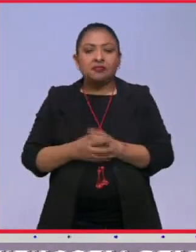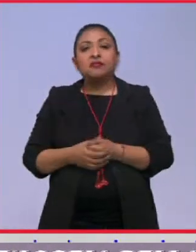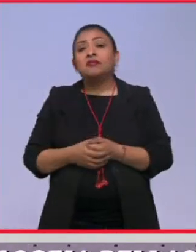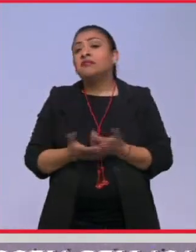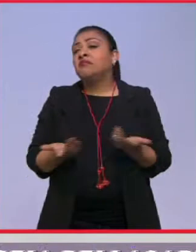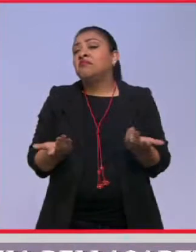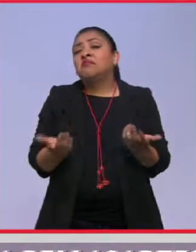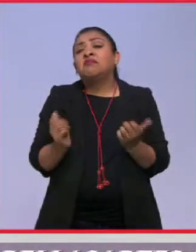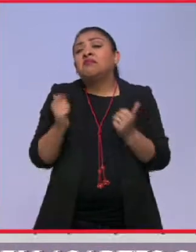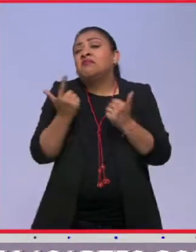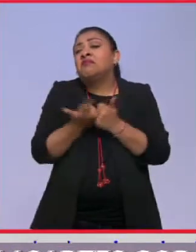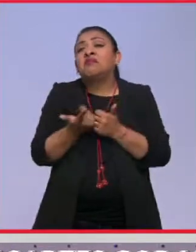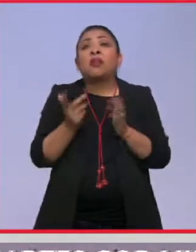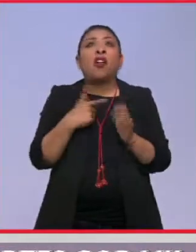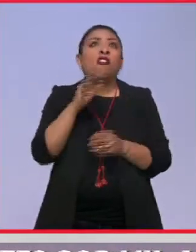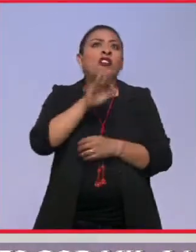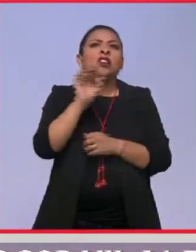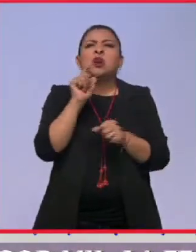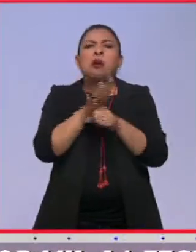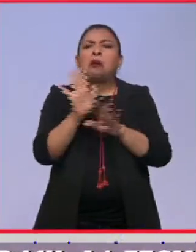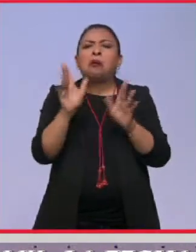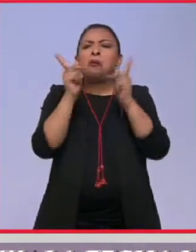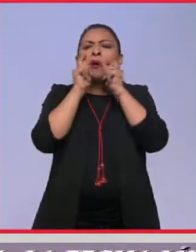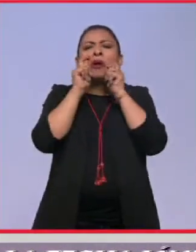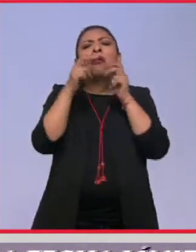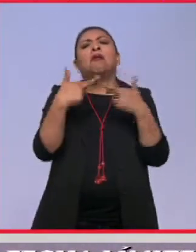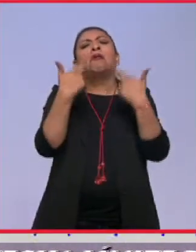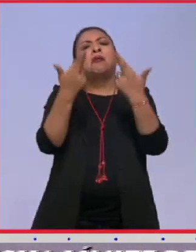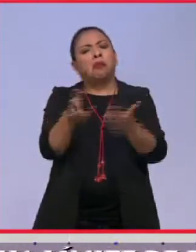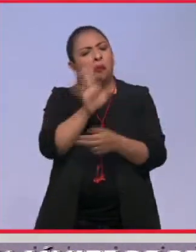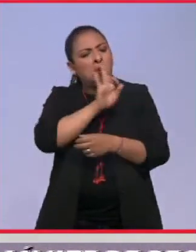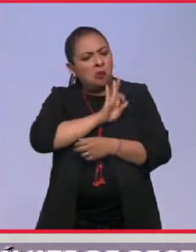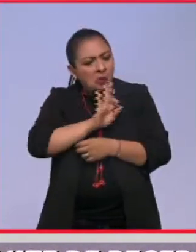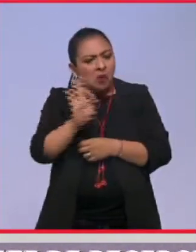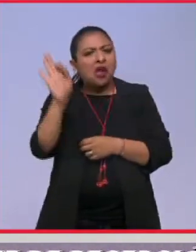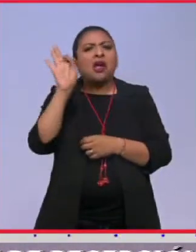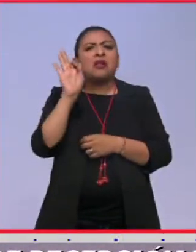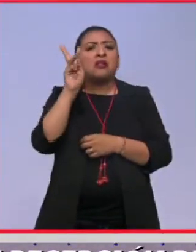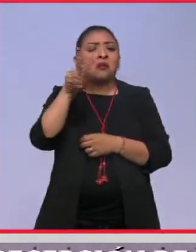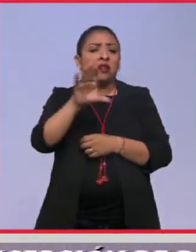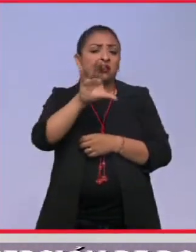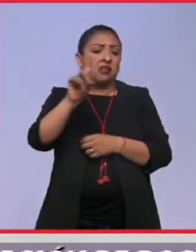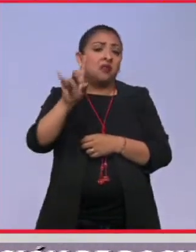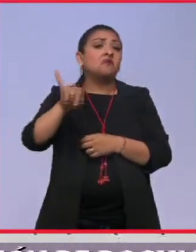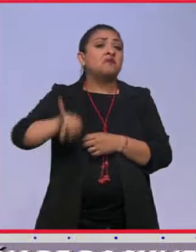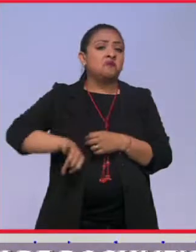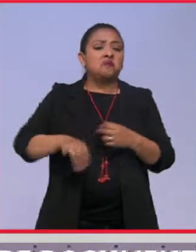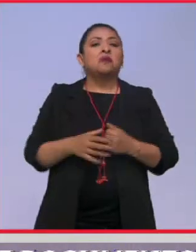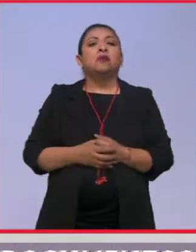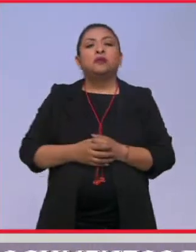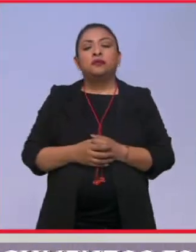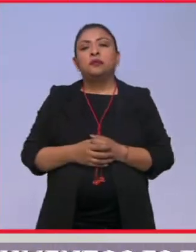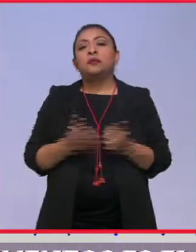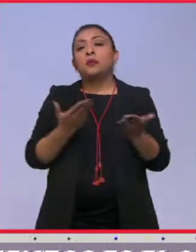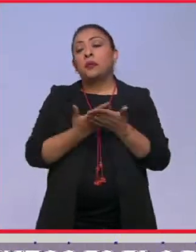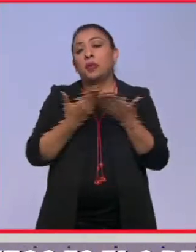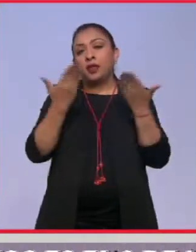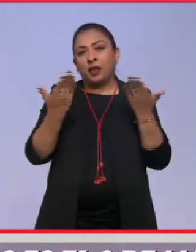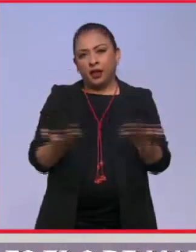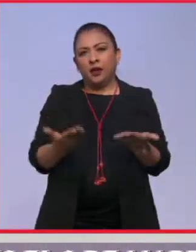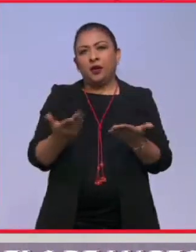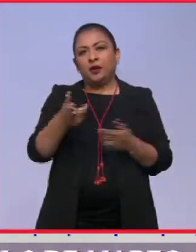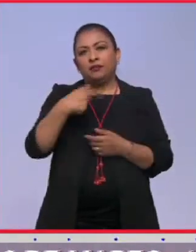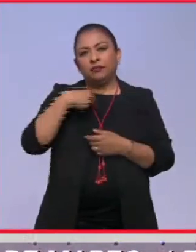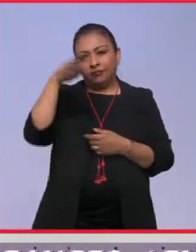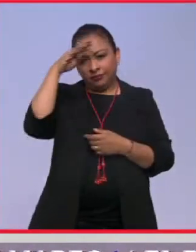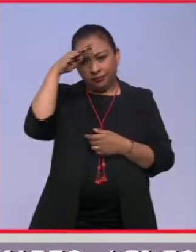sin ningún motivo uno puede obsequiar una producción, yo creo que muy interesante. Bien. Con esto que les presentamos. Y ahora vamos, Laura, ¿te